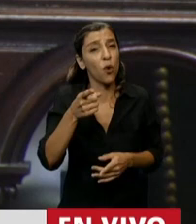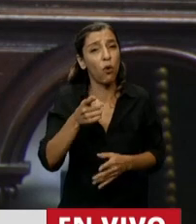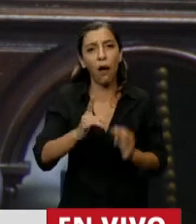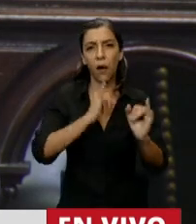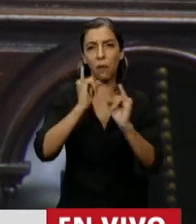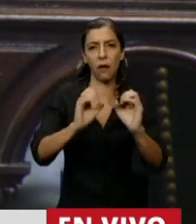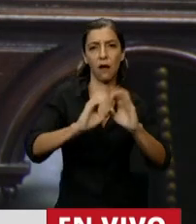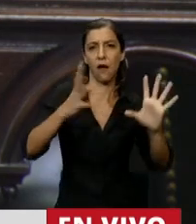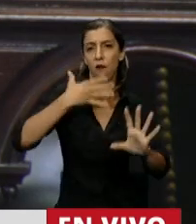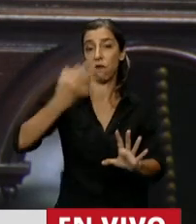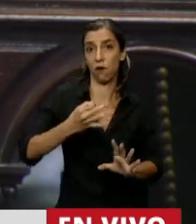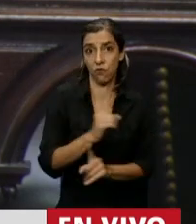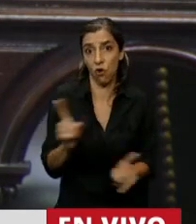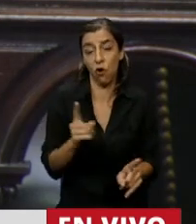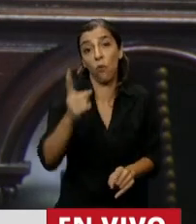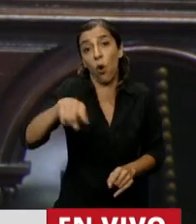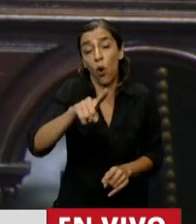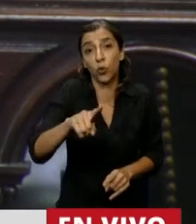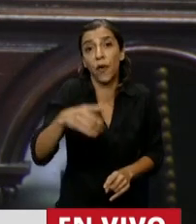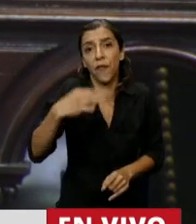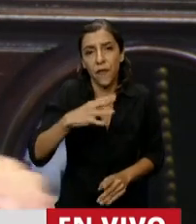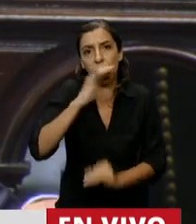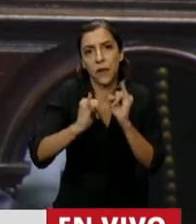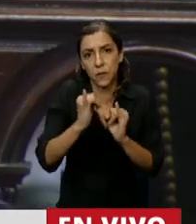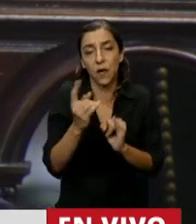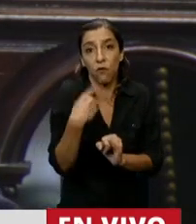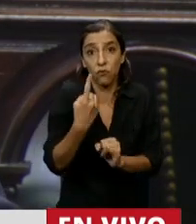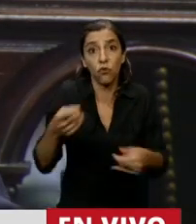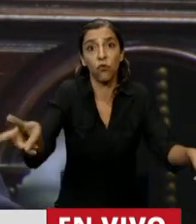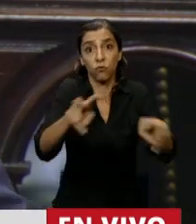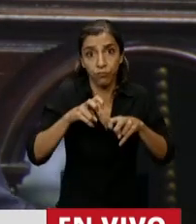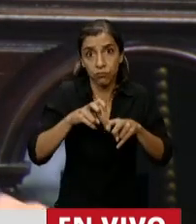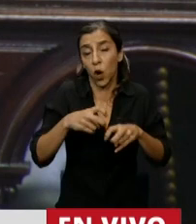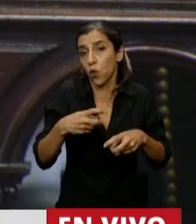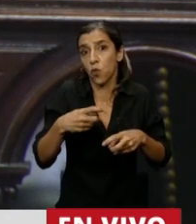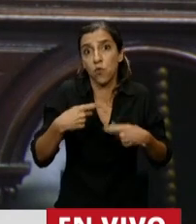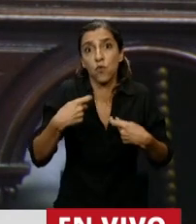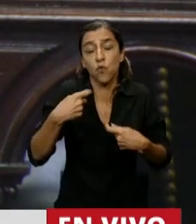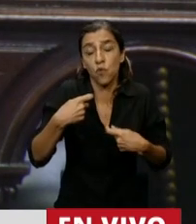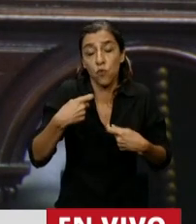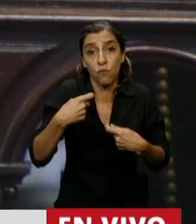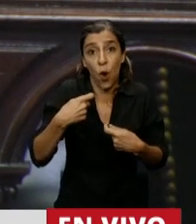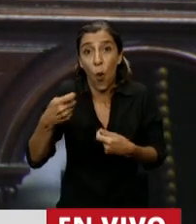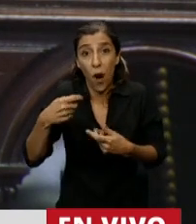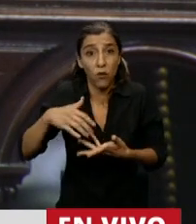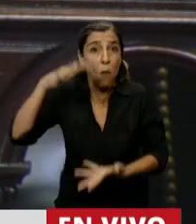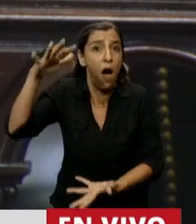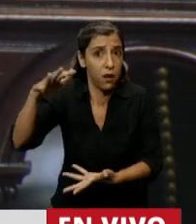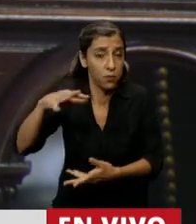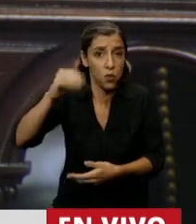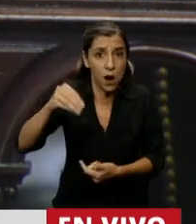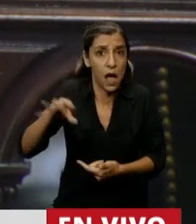que tenemos un problema de déficit fiscal y queremos congraciarnos con el Fondo Monetario para ganar